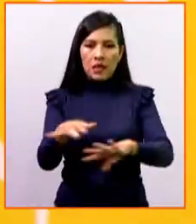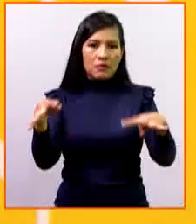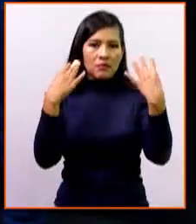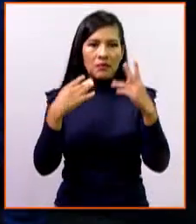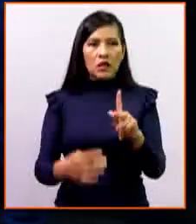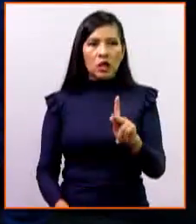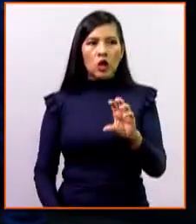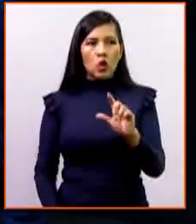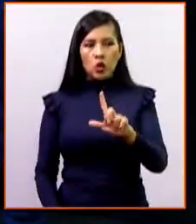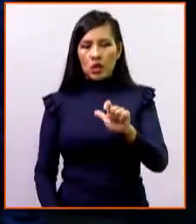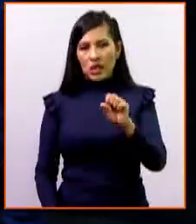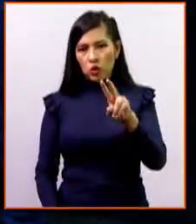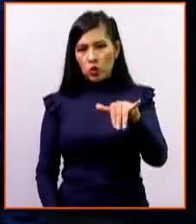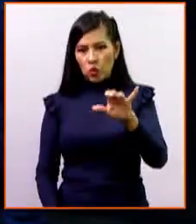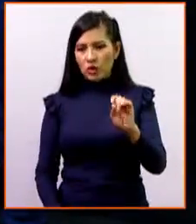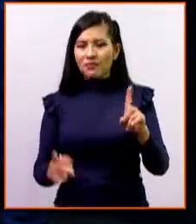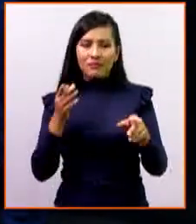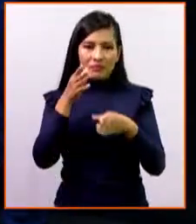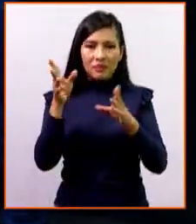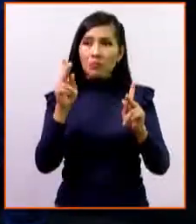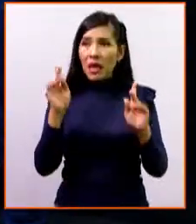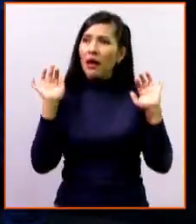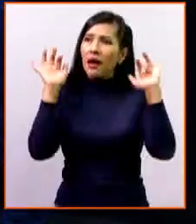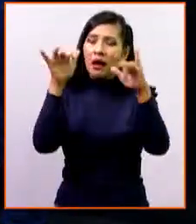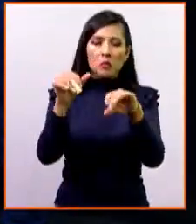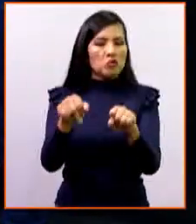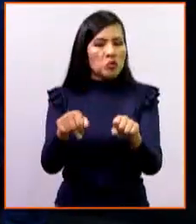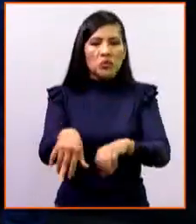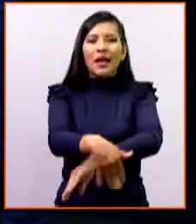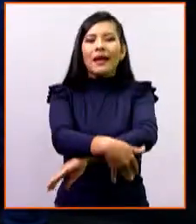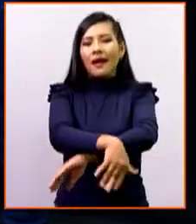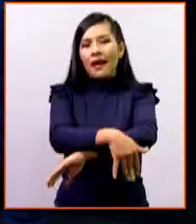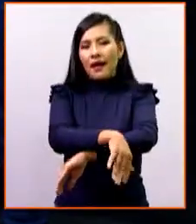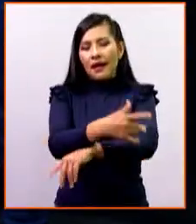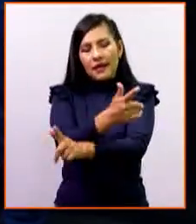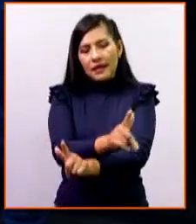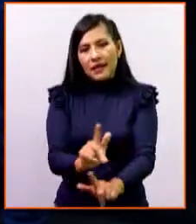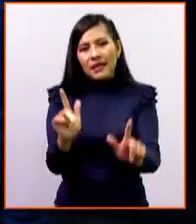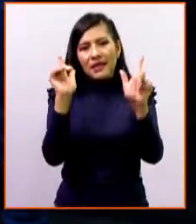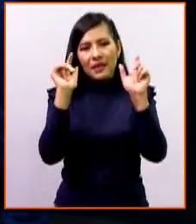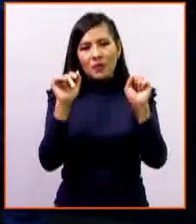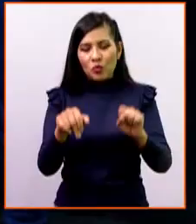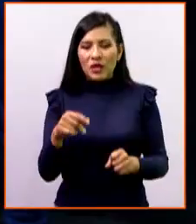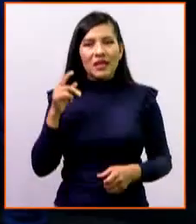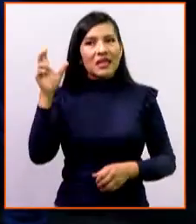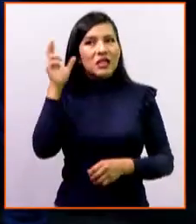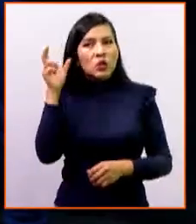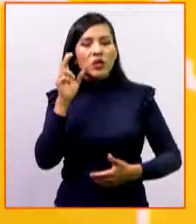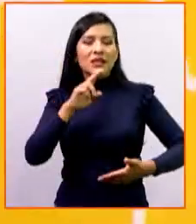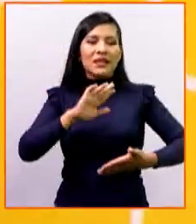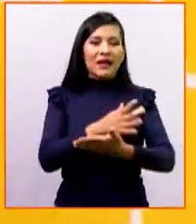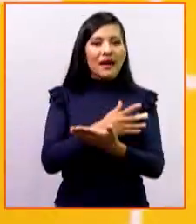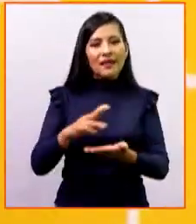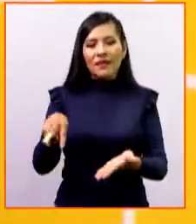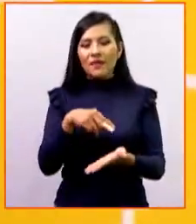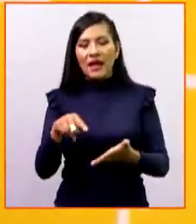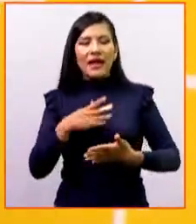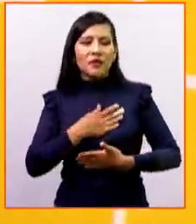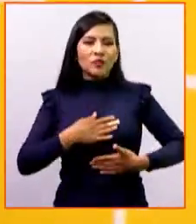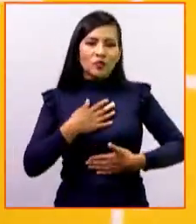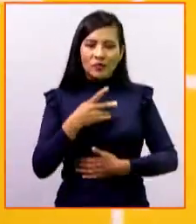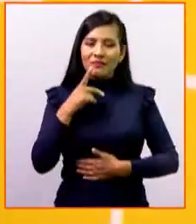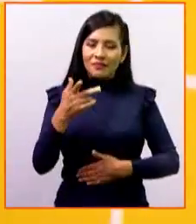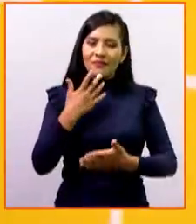Suya. Ay, bueno, ahí la gente sí va a poder. Exacto. Y nos va a poder disfrutar. Van a poder bailar y cantar, porque creo que es esa la vida de